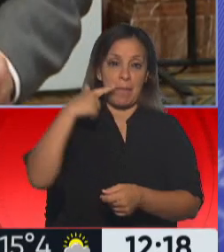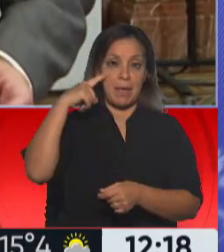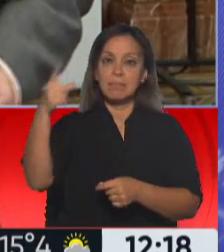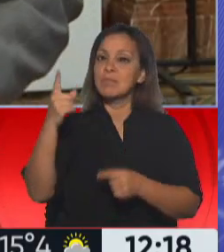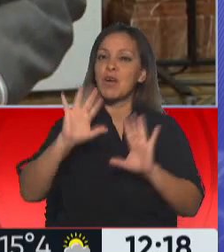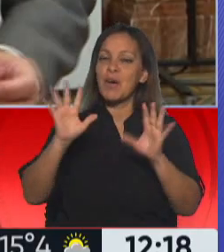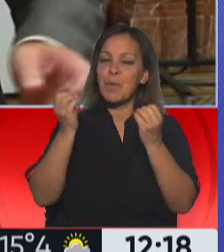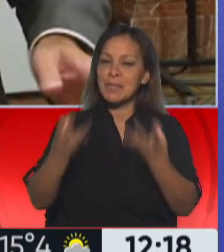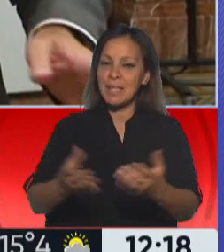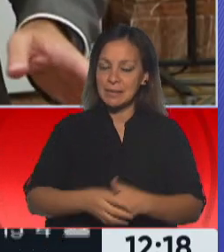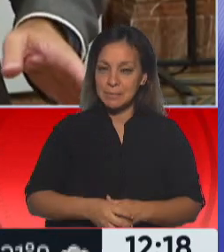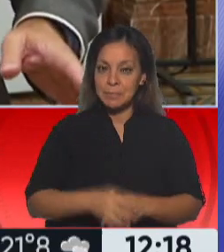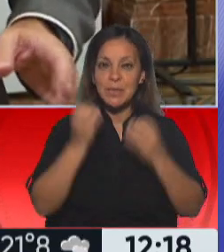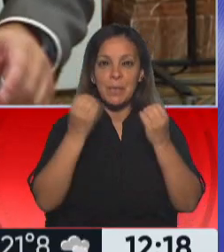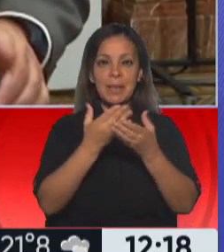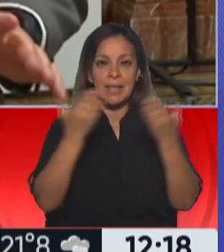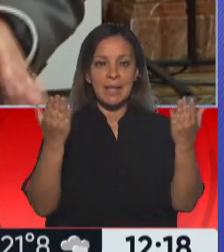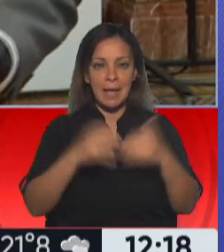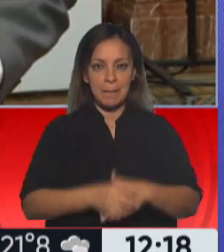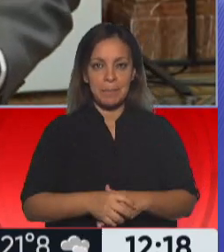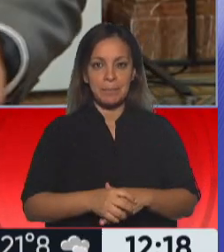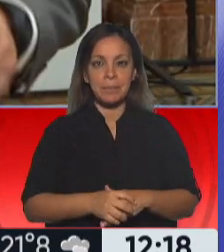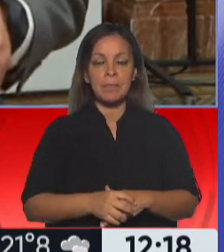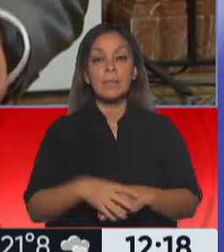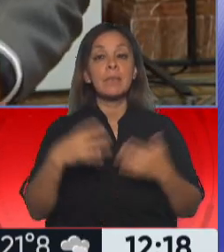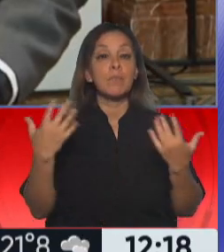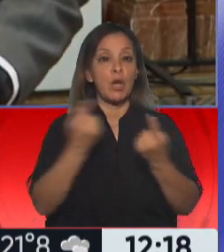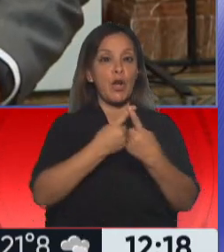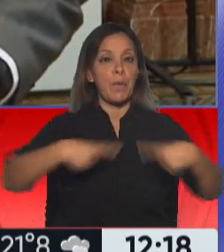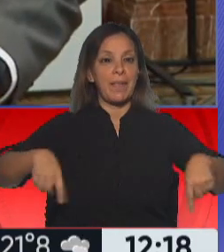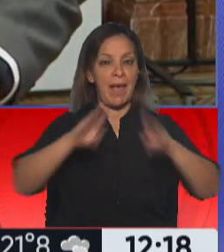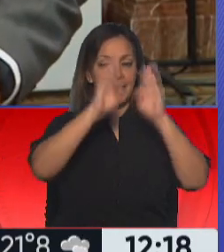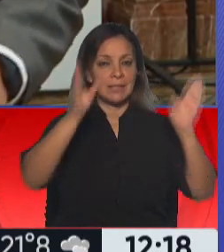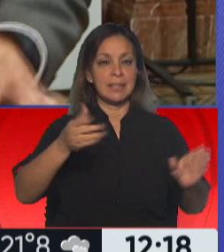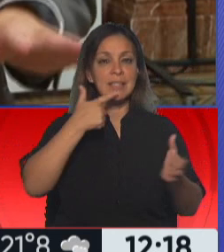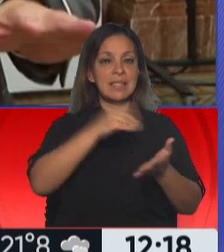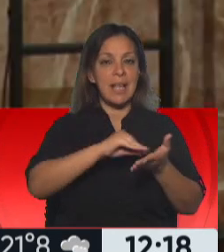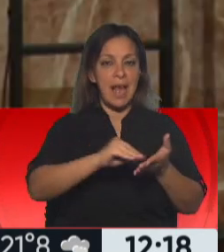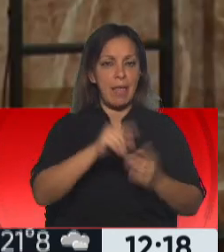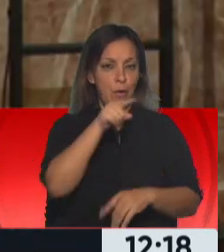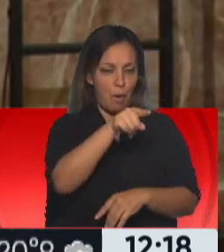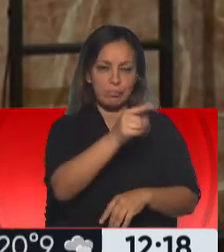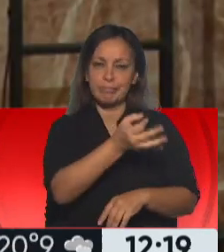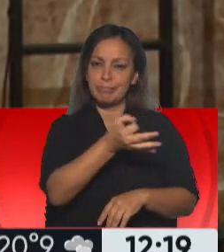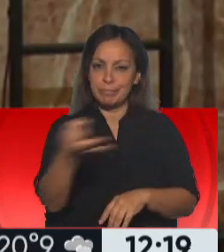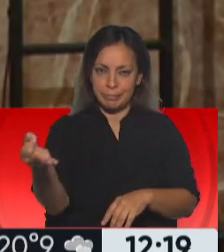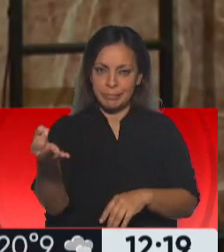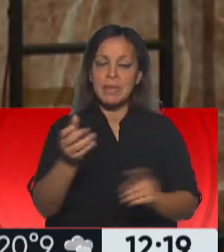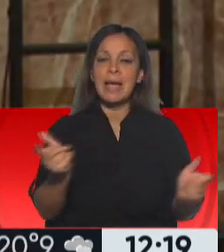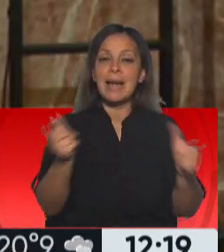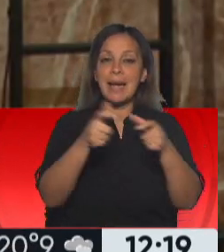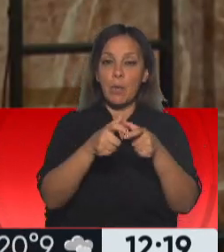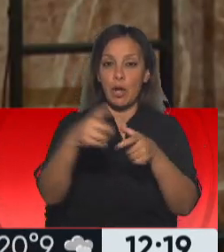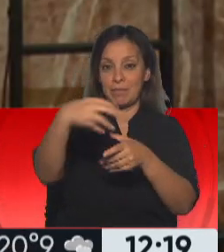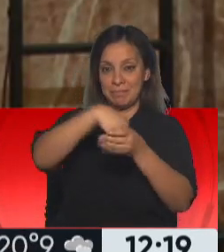Hola Maga, buen día. Bueno, novedades en el Senado Nacional. Vos bien estás señalando la reunión de la